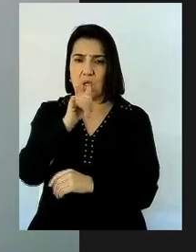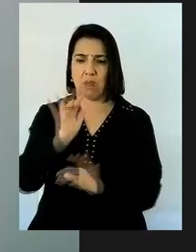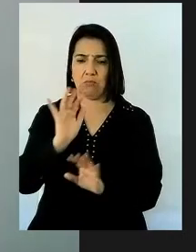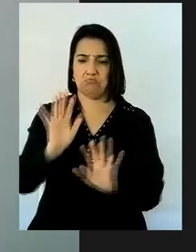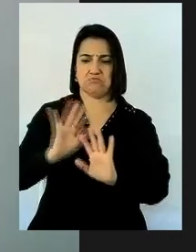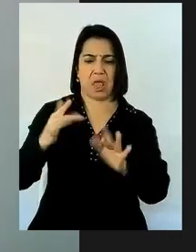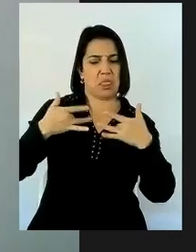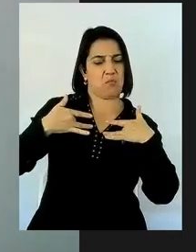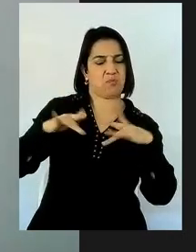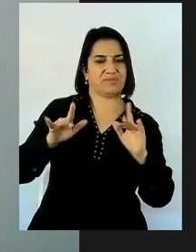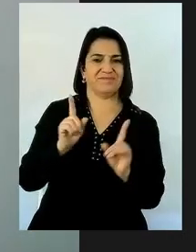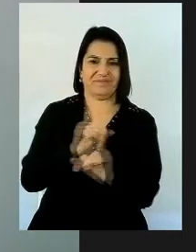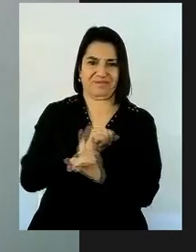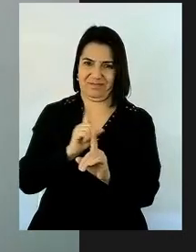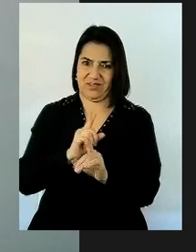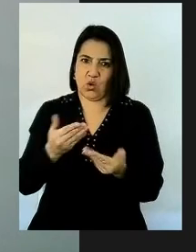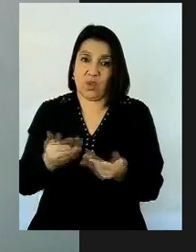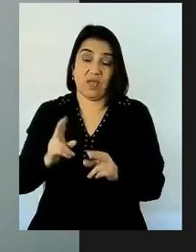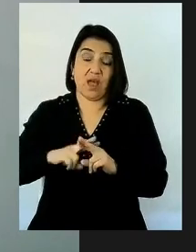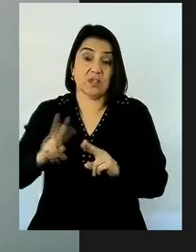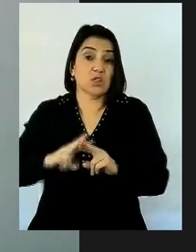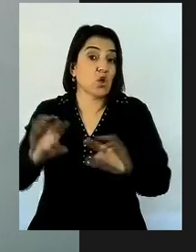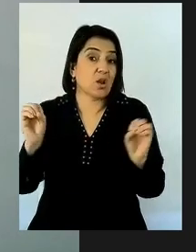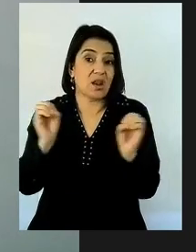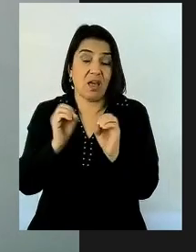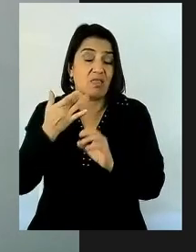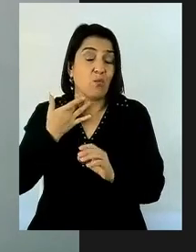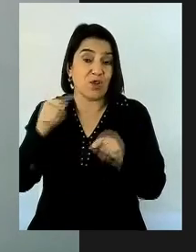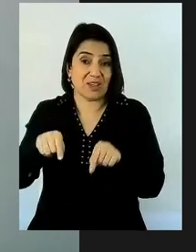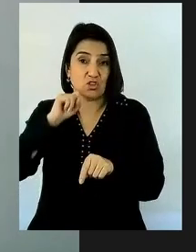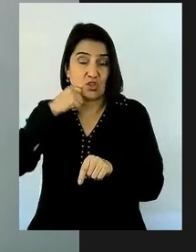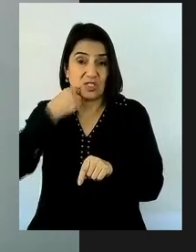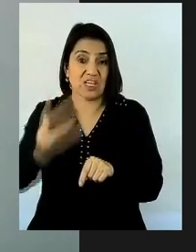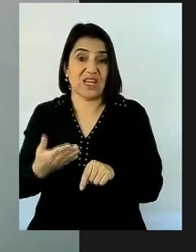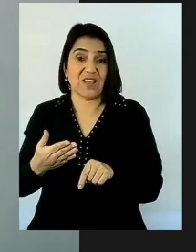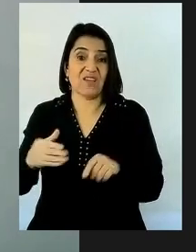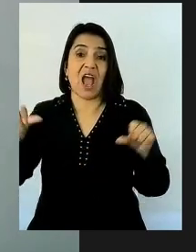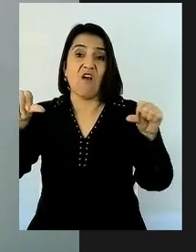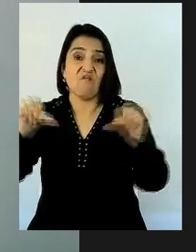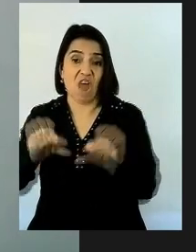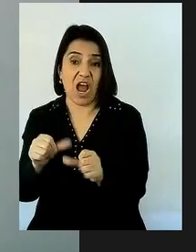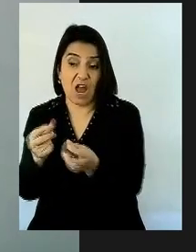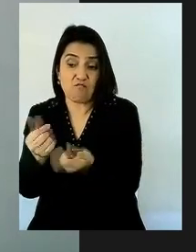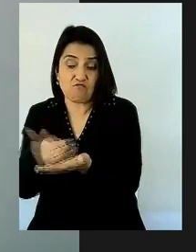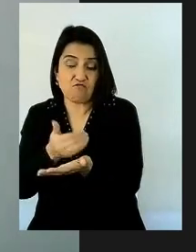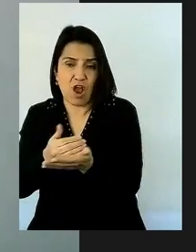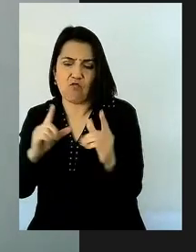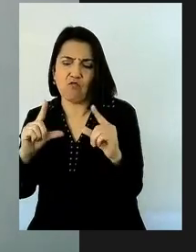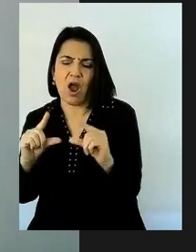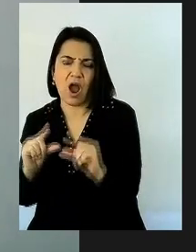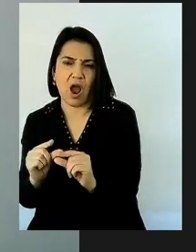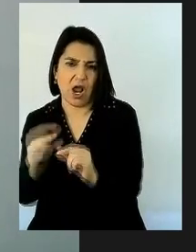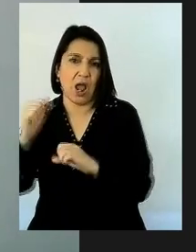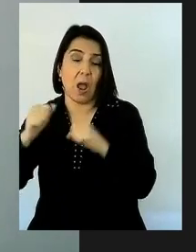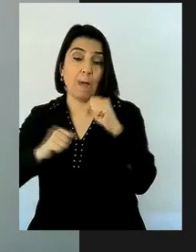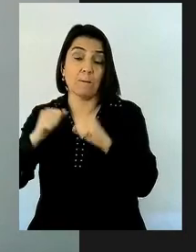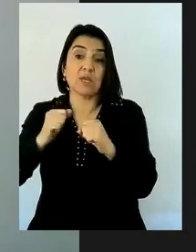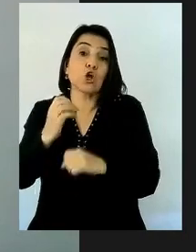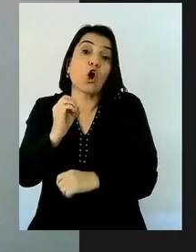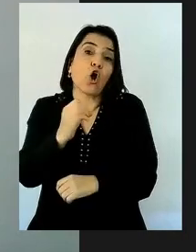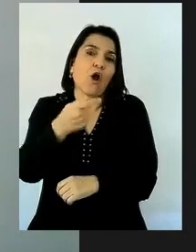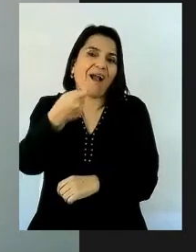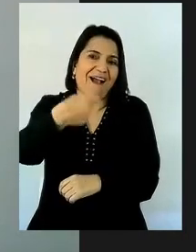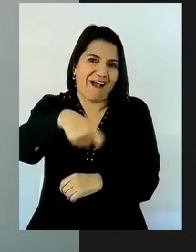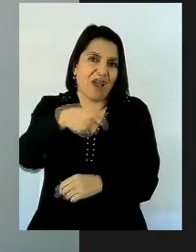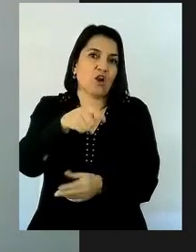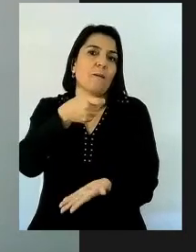está haciendo nada porque eso baja la utilidad, baja la rentabilidad de esa empresa o le sale más caro al empresario. Ahí es